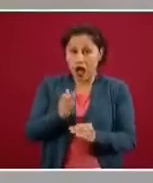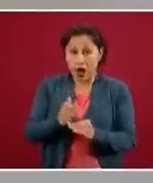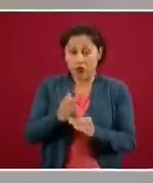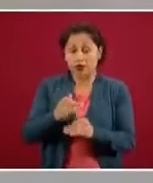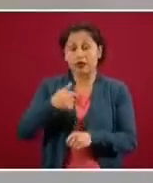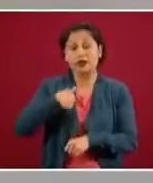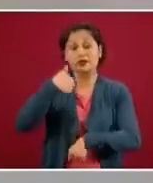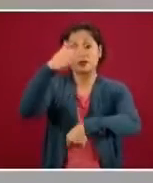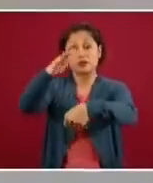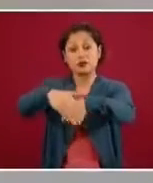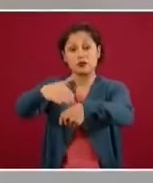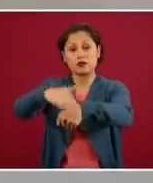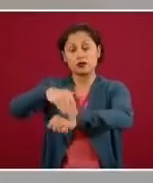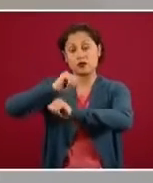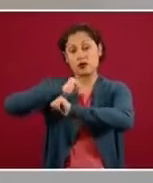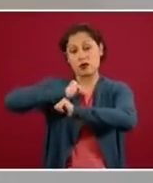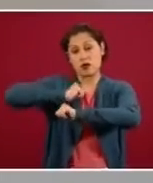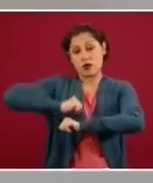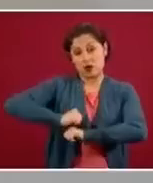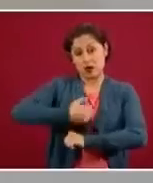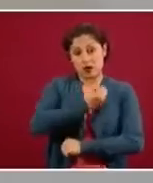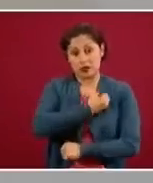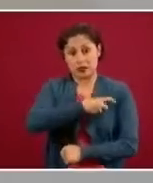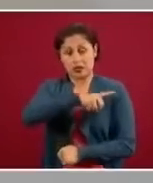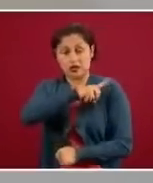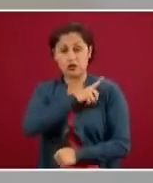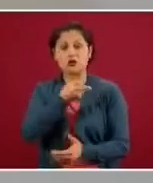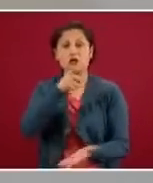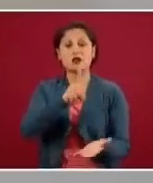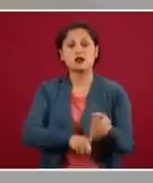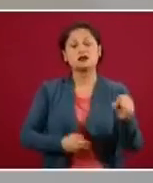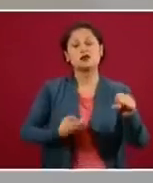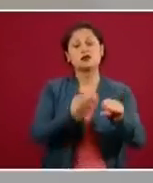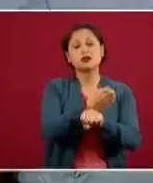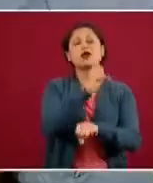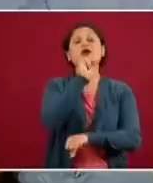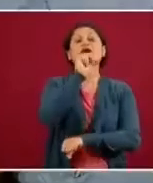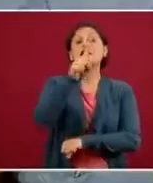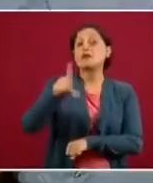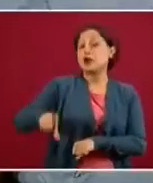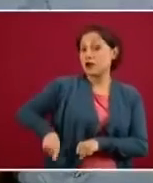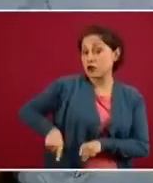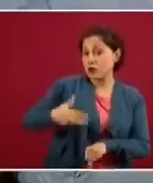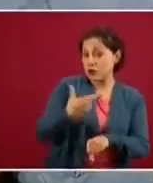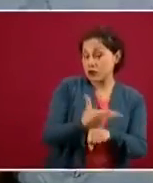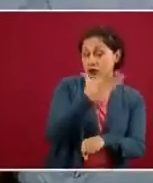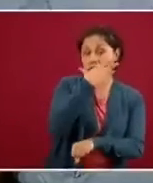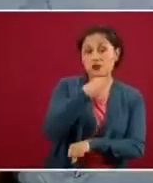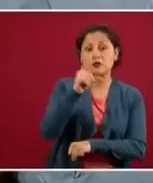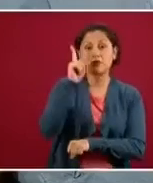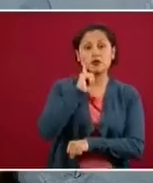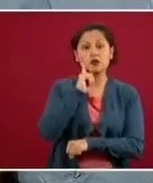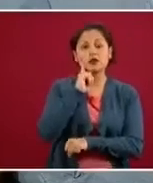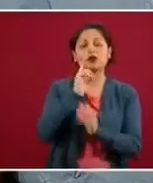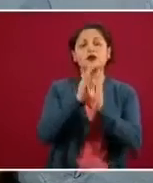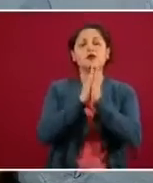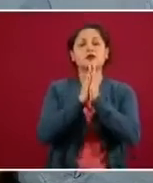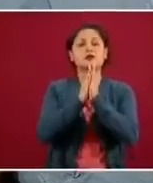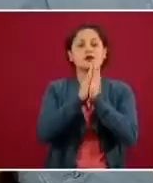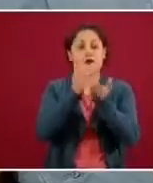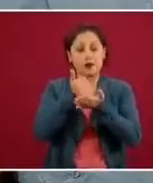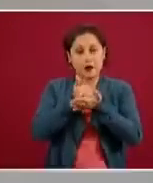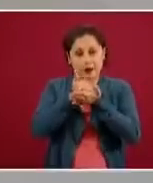sanitarias precisamente de los estados, los gobernadores y las gobernadoras, a que contribuyan tomando